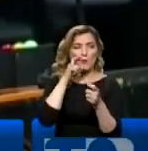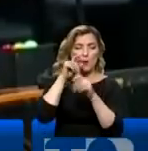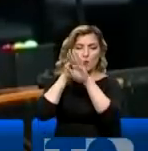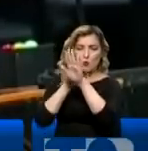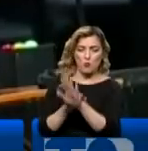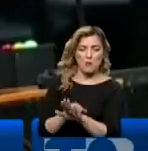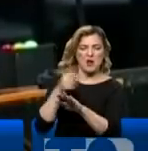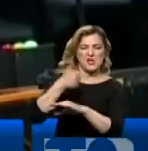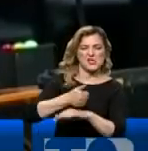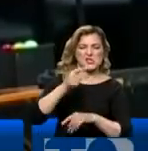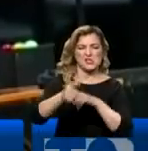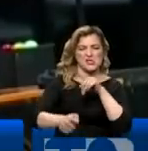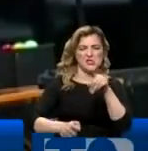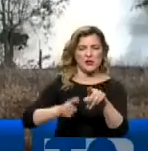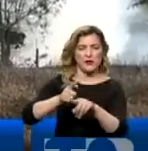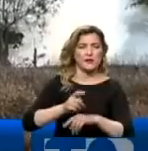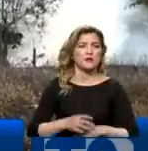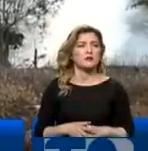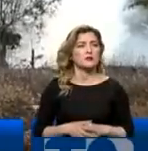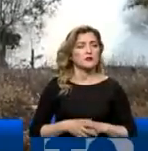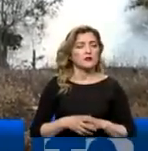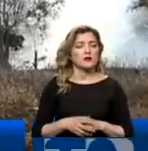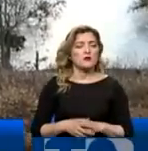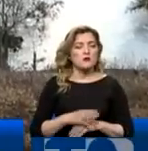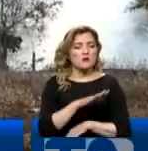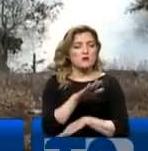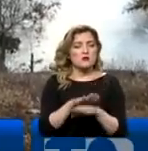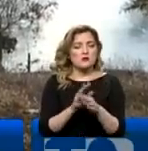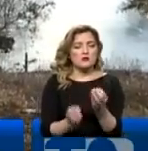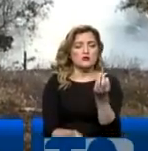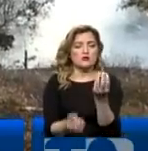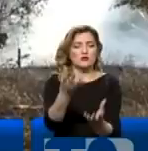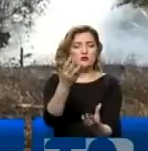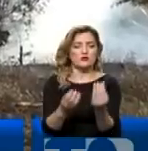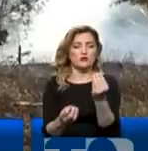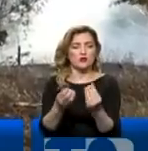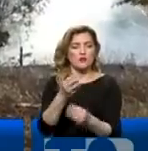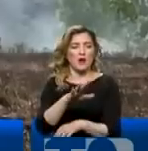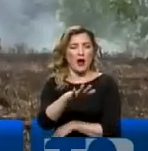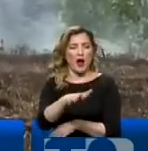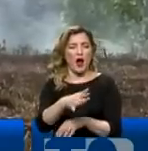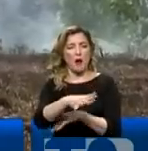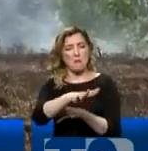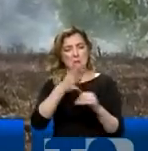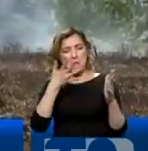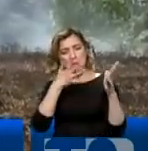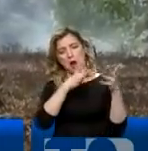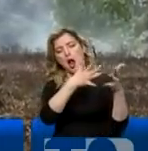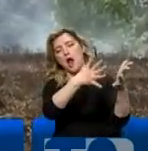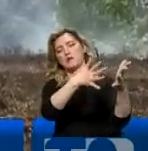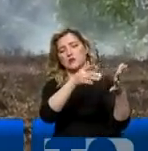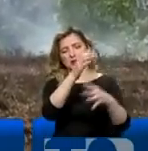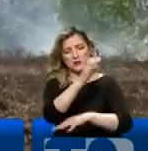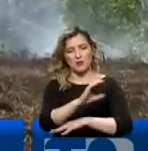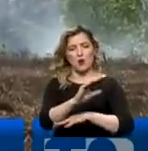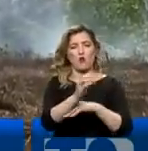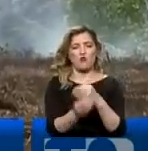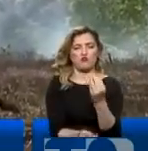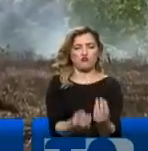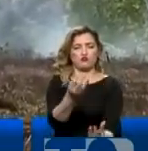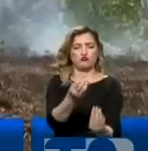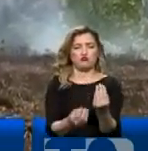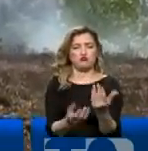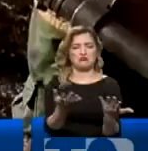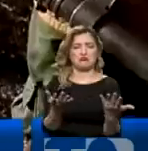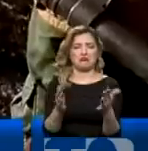ha implantado en ese país. En referencia a los incendios en la Amazonía, el presidente brasileño desestimó lo que se dice sobre